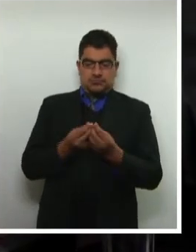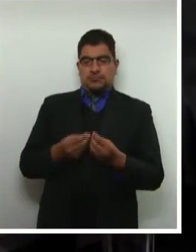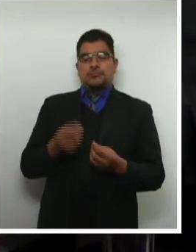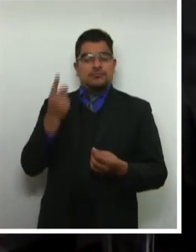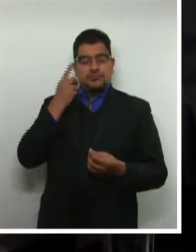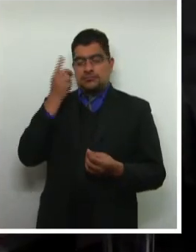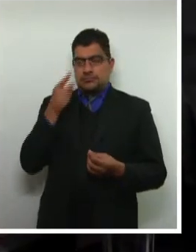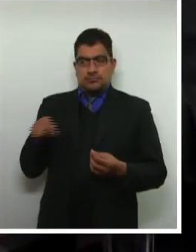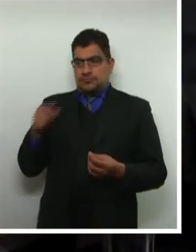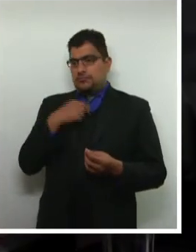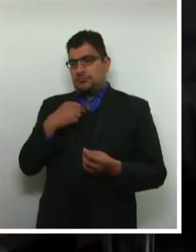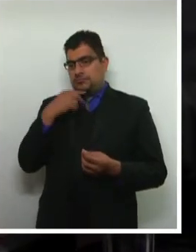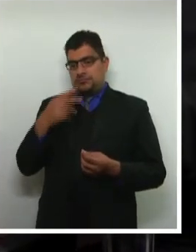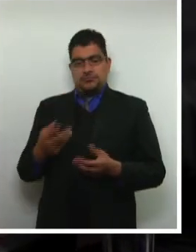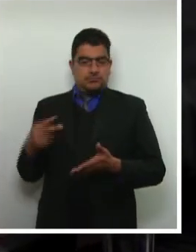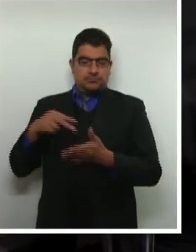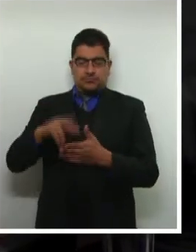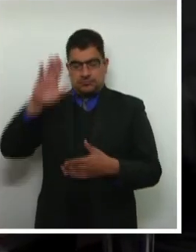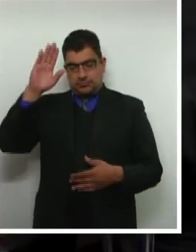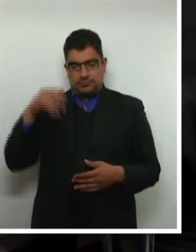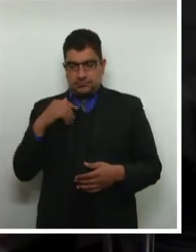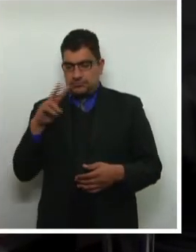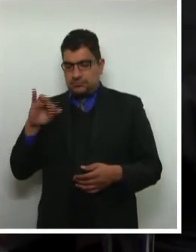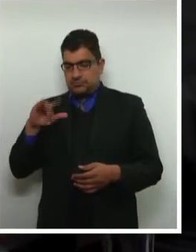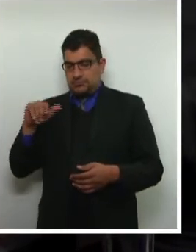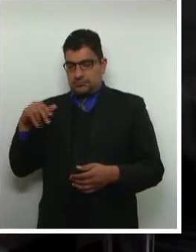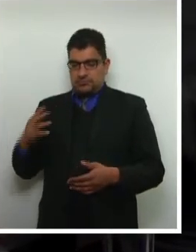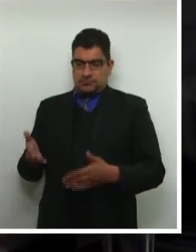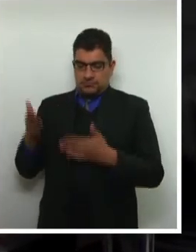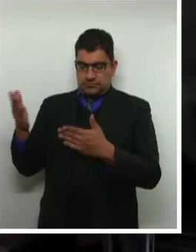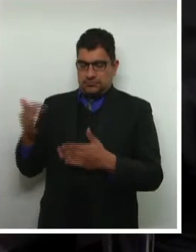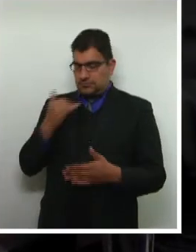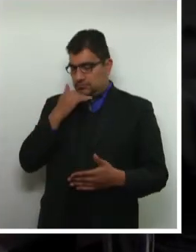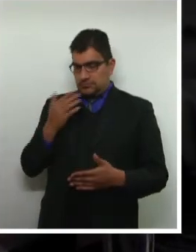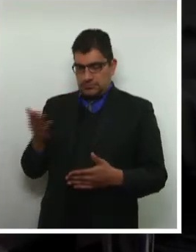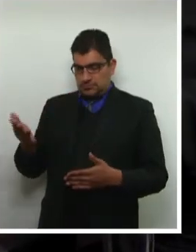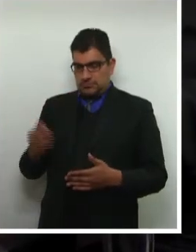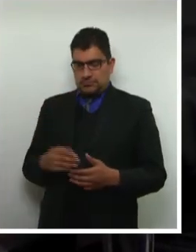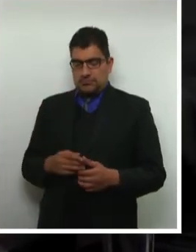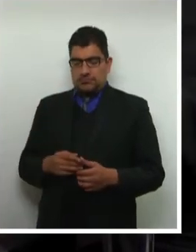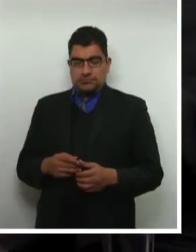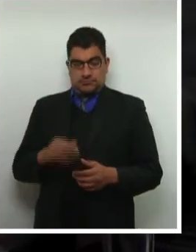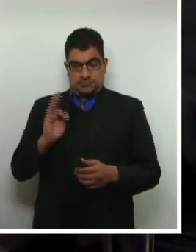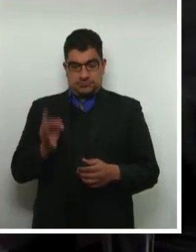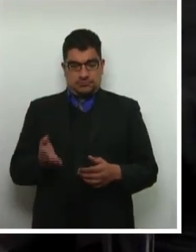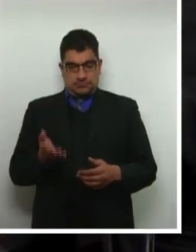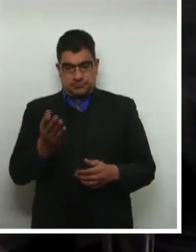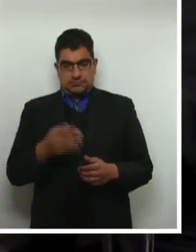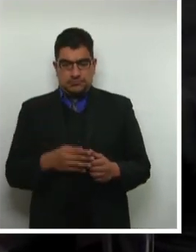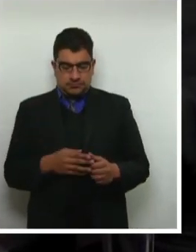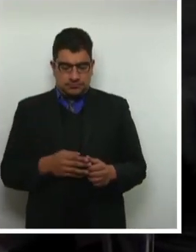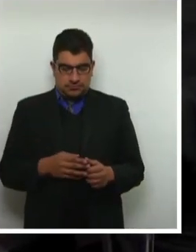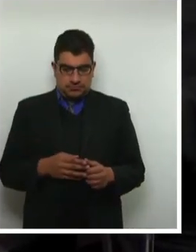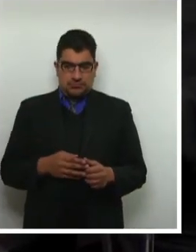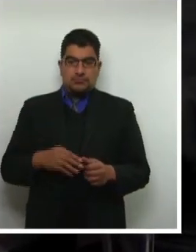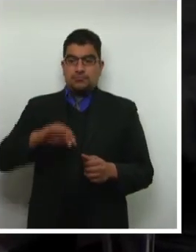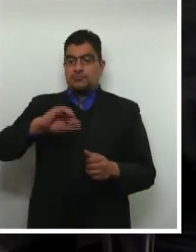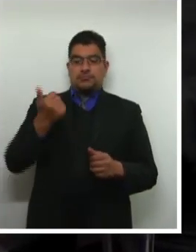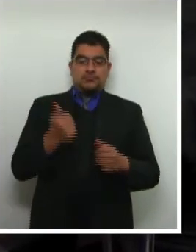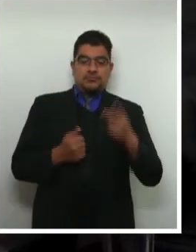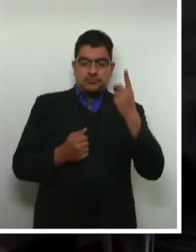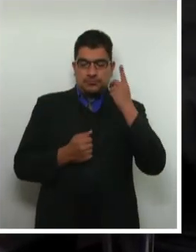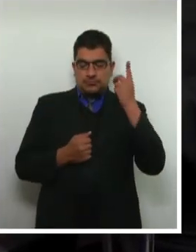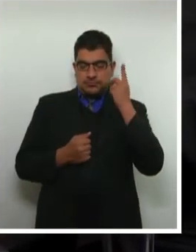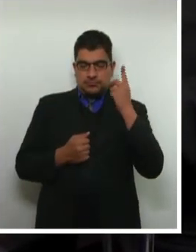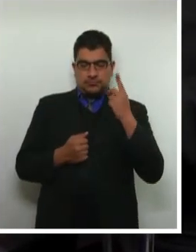los diputados que lo harán de viva voz. Diputado Augusto Gómez Villanueva, a favor. ¿Algún otro